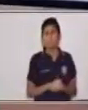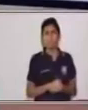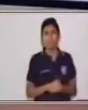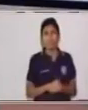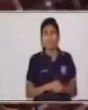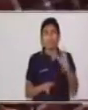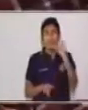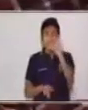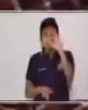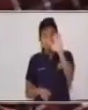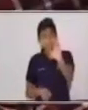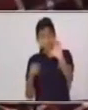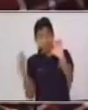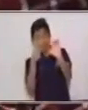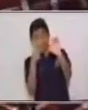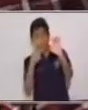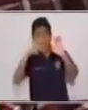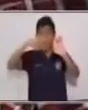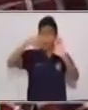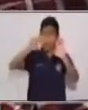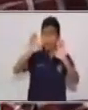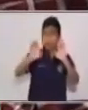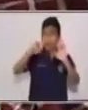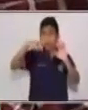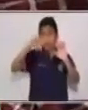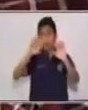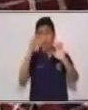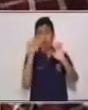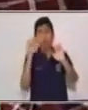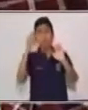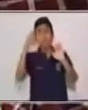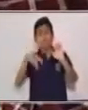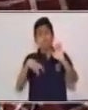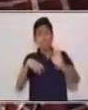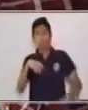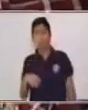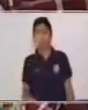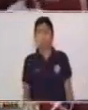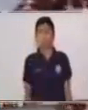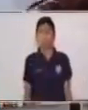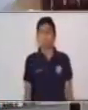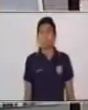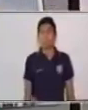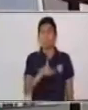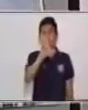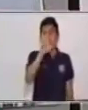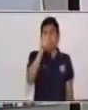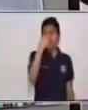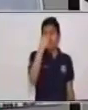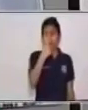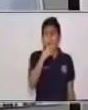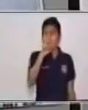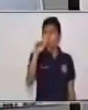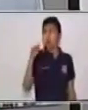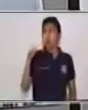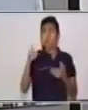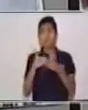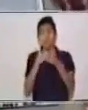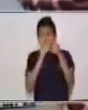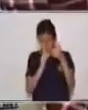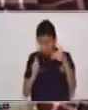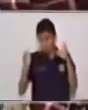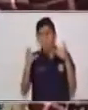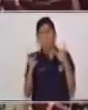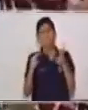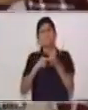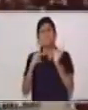Es correcto. Subordinante y todo lo demás va a ser un término. Dentro del término, ¿será